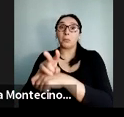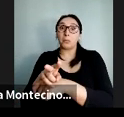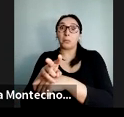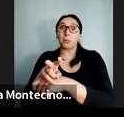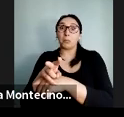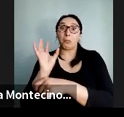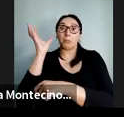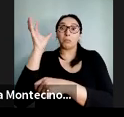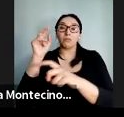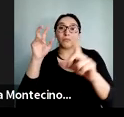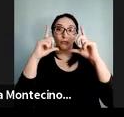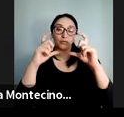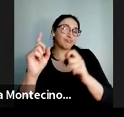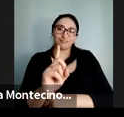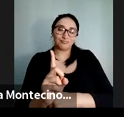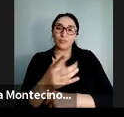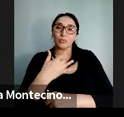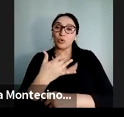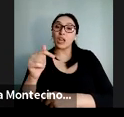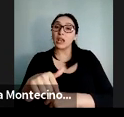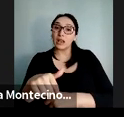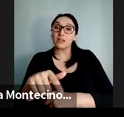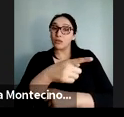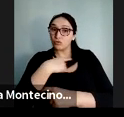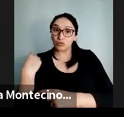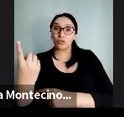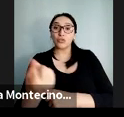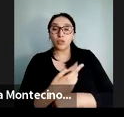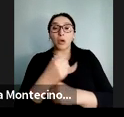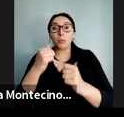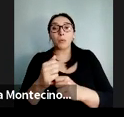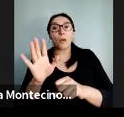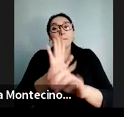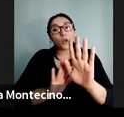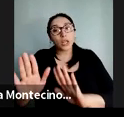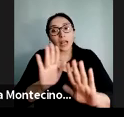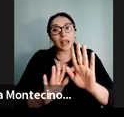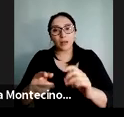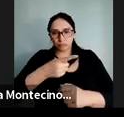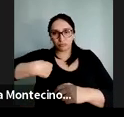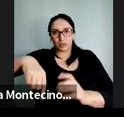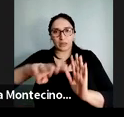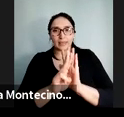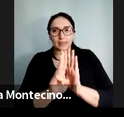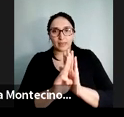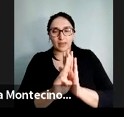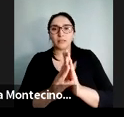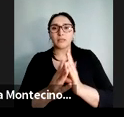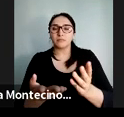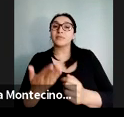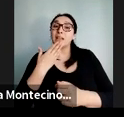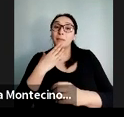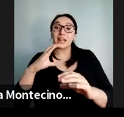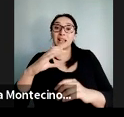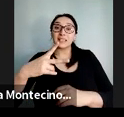actividad, porque es cierto, entre todos, todas y todos podemos proteger nuestra identidad. Utilizar el chat para